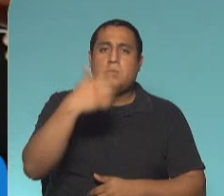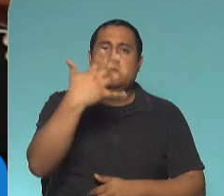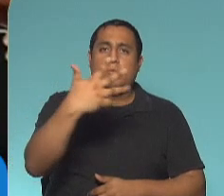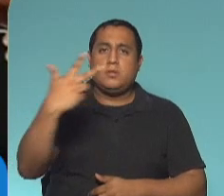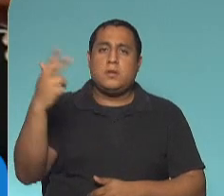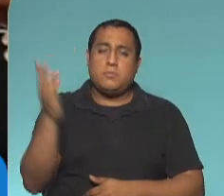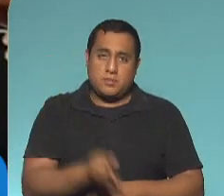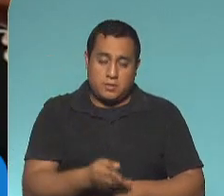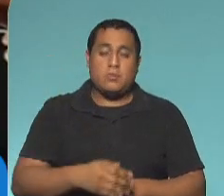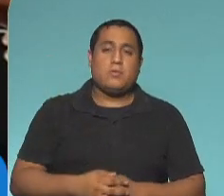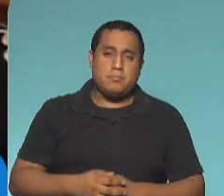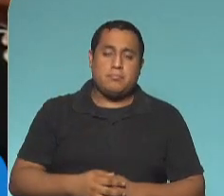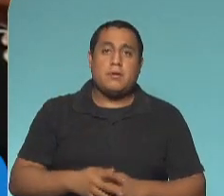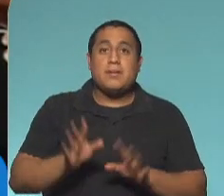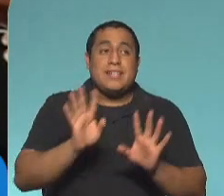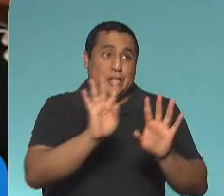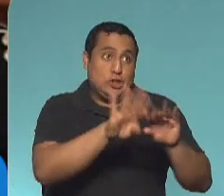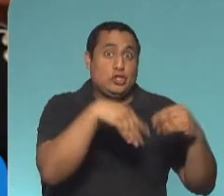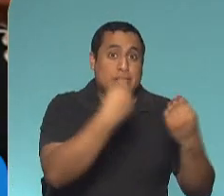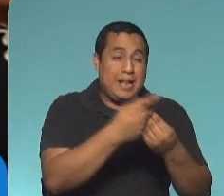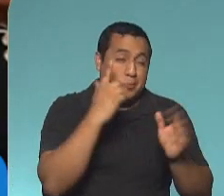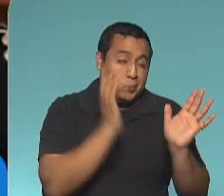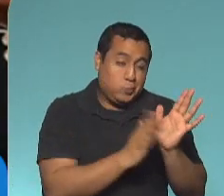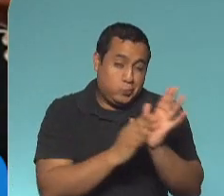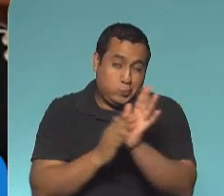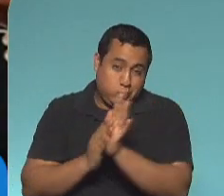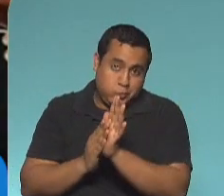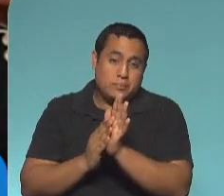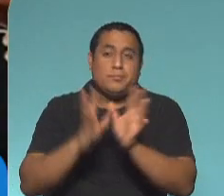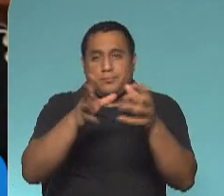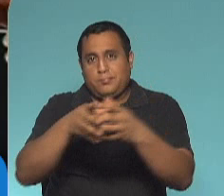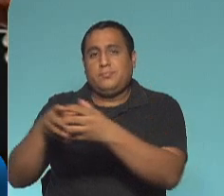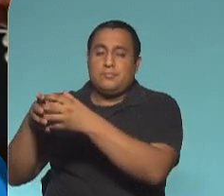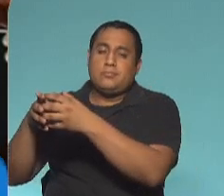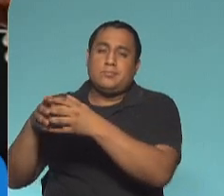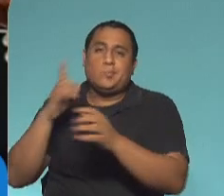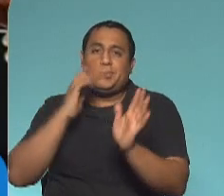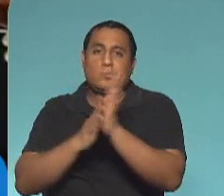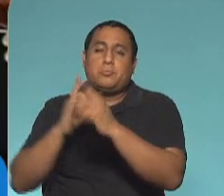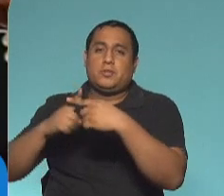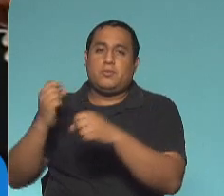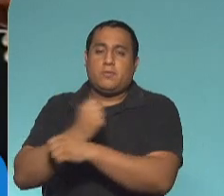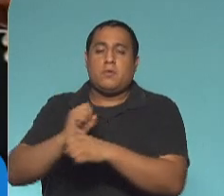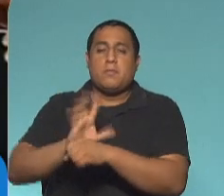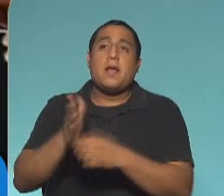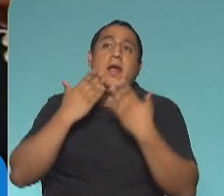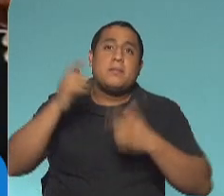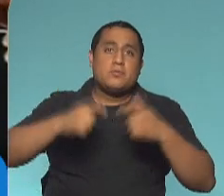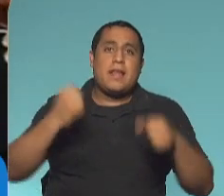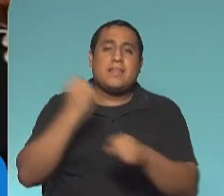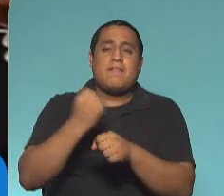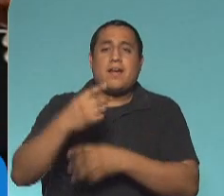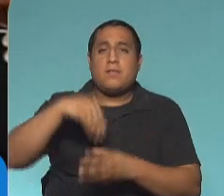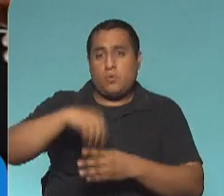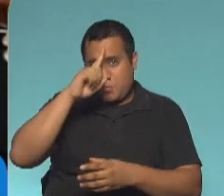44,53% cuando evaluamos el total de los testeos que han sido realizados en nuestro país. Agradecemos a los trabajadores de la salud por